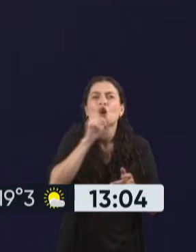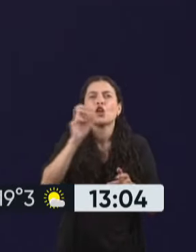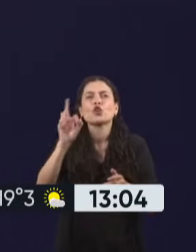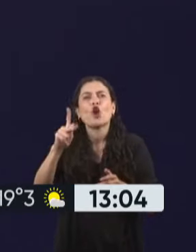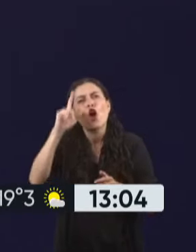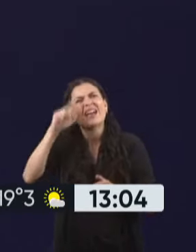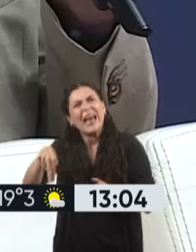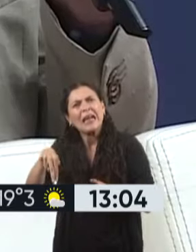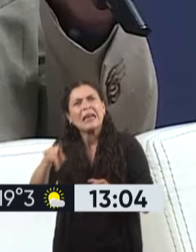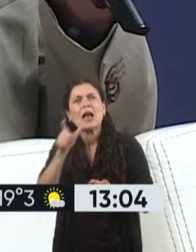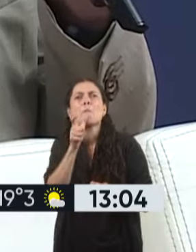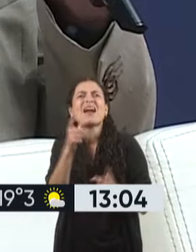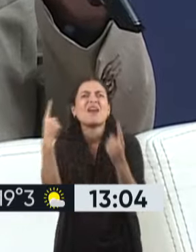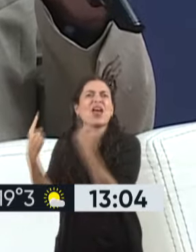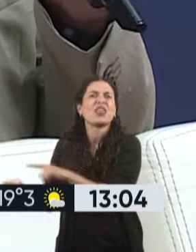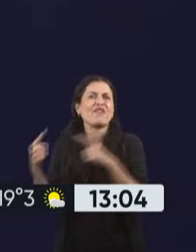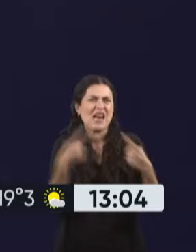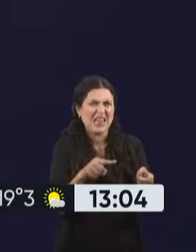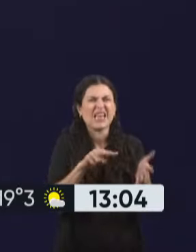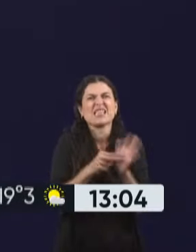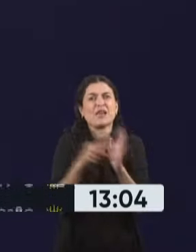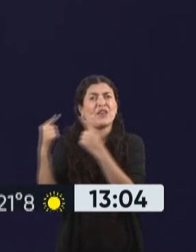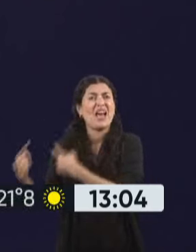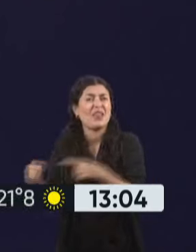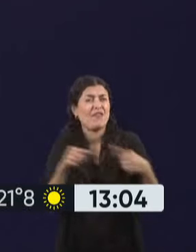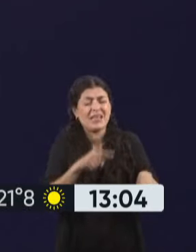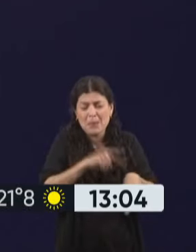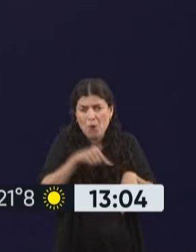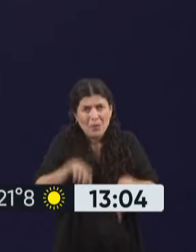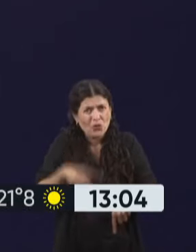no son todas cuestiones de las que están en la cibernética. Para debatirlas.